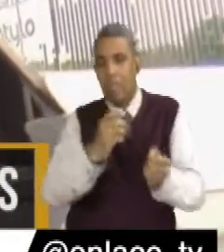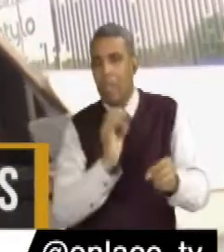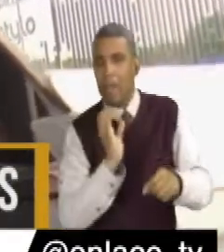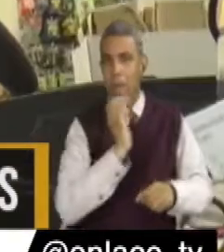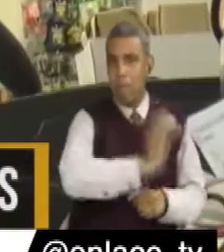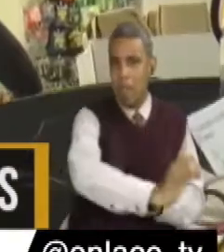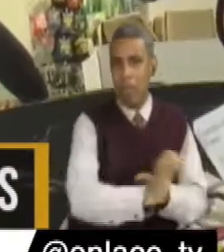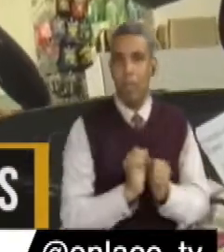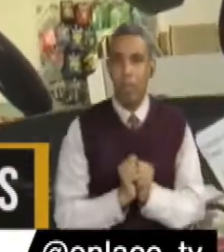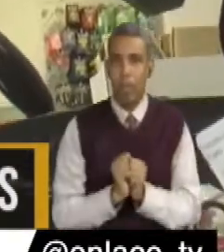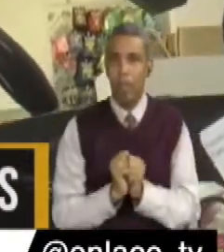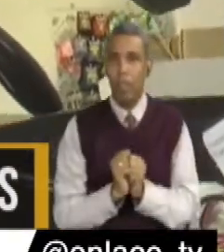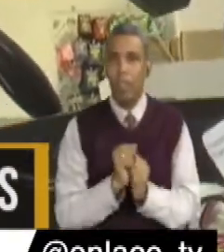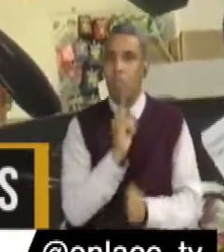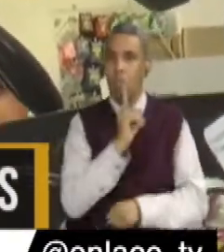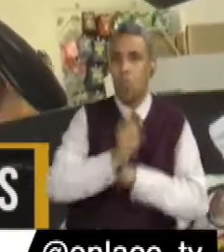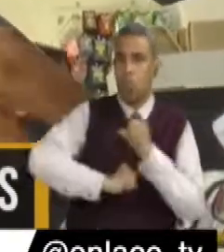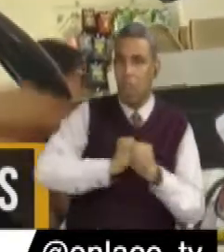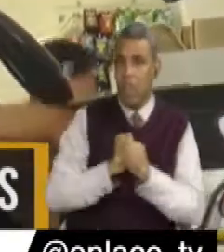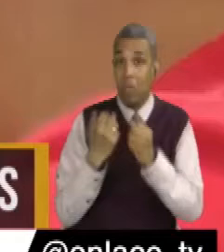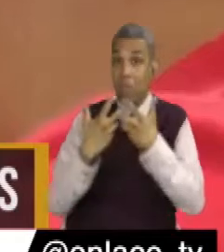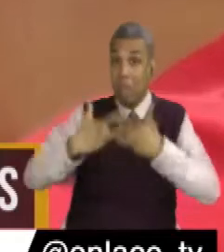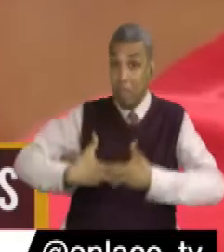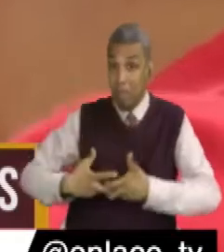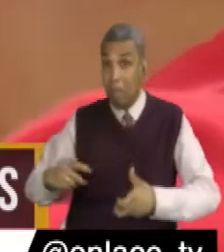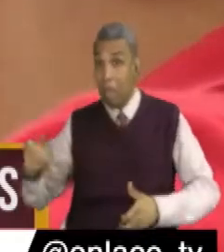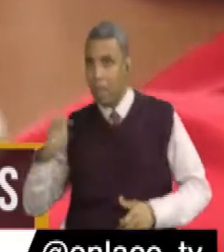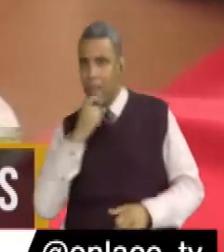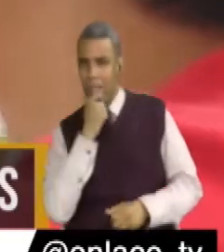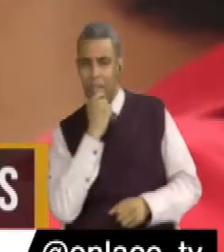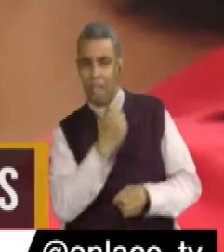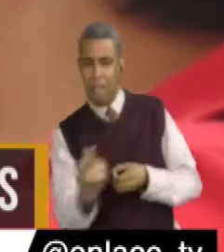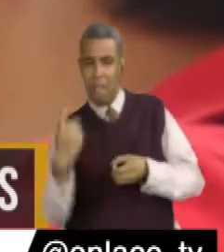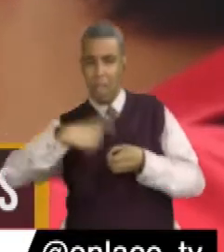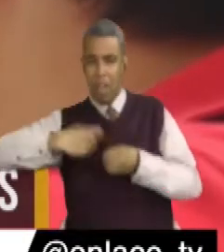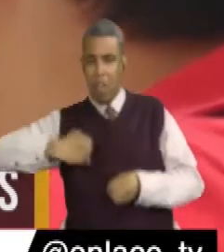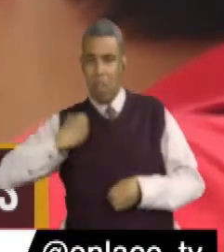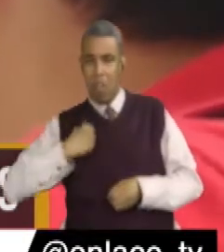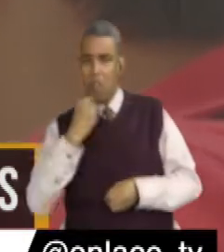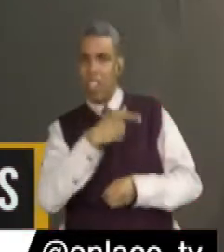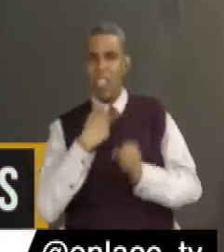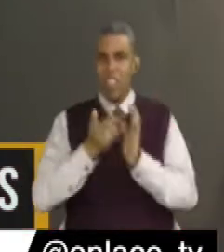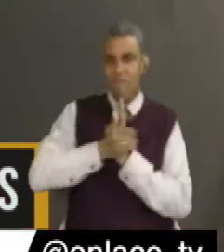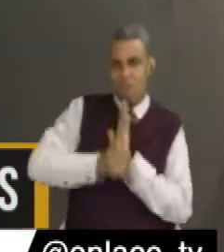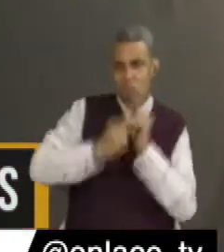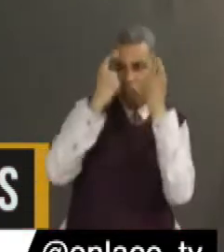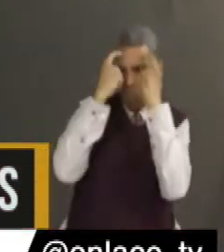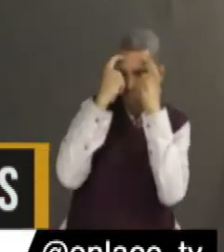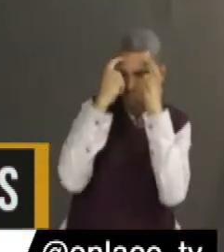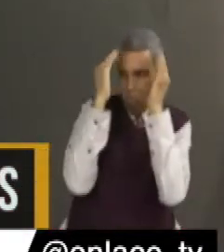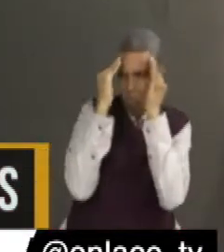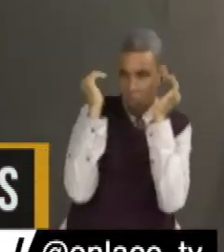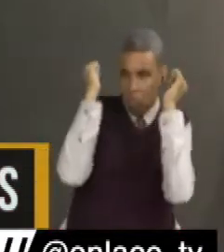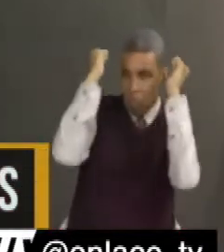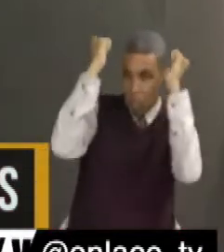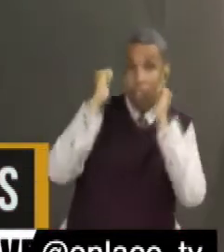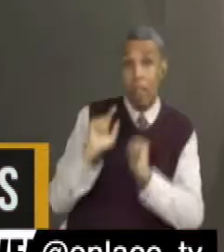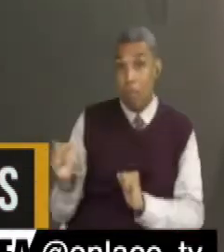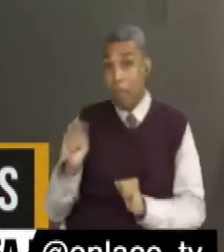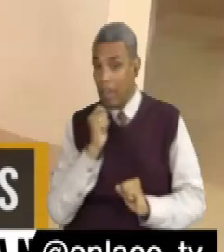la empresa habrá podido beneficiarse del talento del joven y habrá recibido el apoyo del gobierno para financiar los salarios. El joven habrá incursionado en el mundo